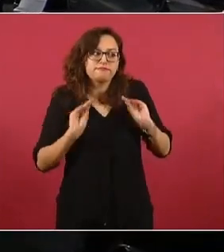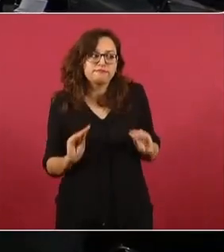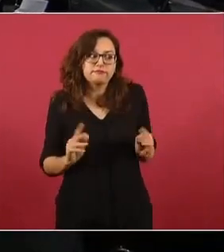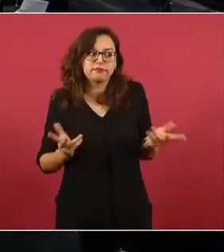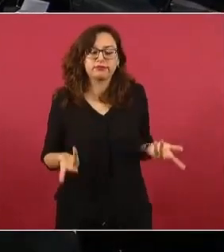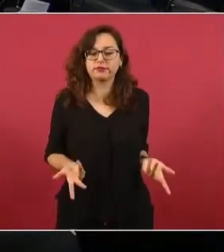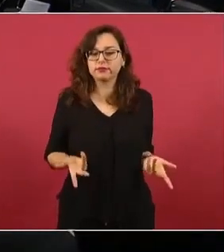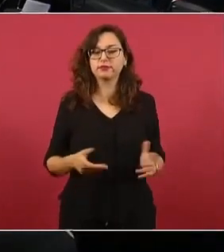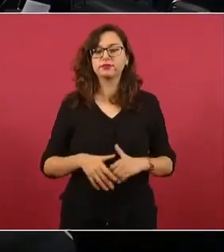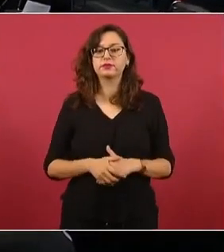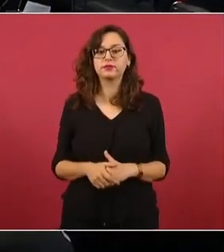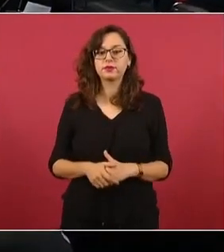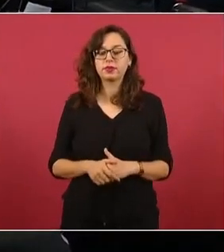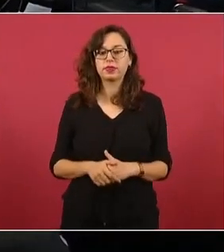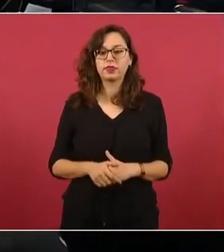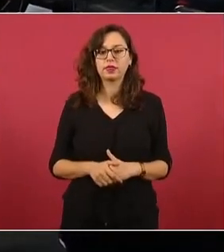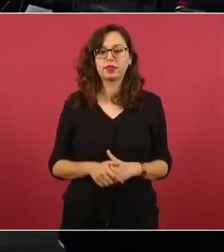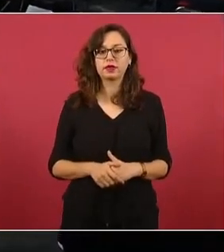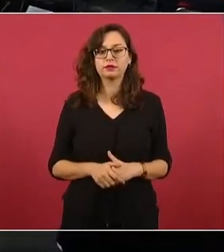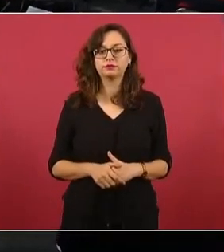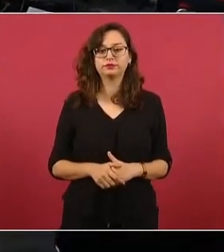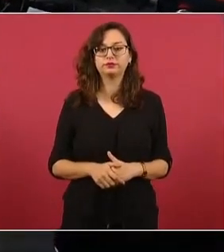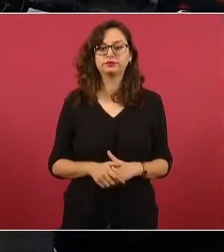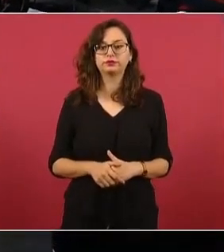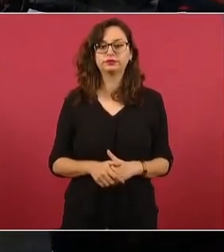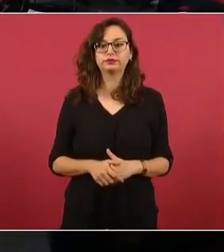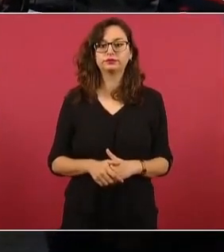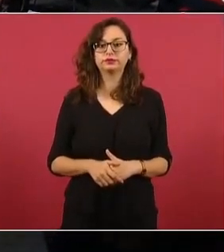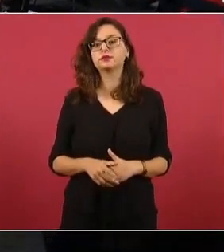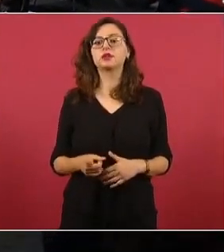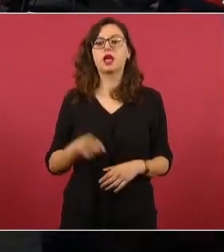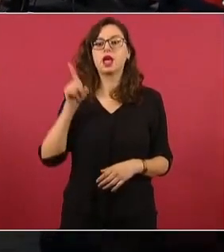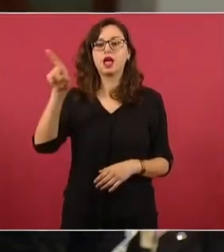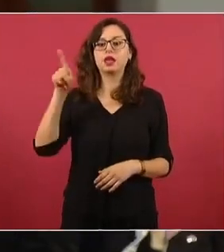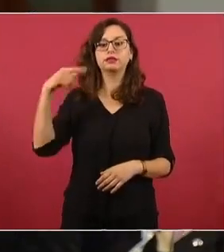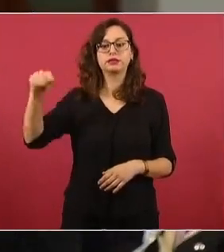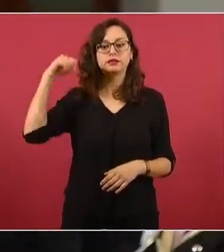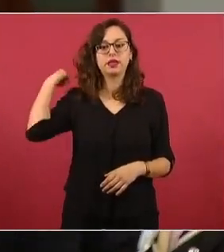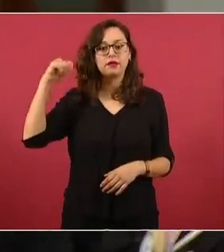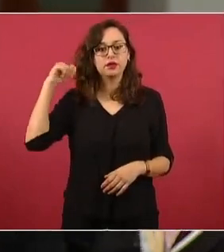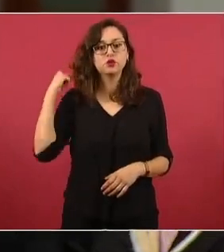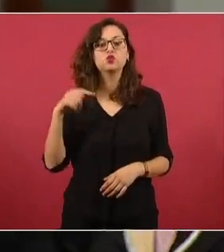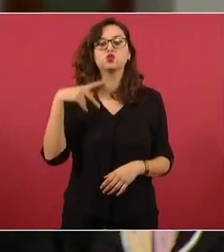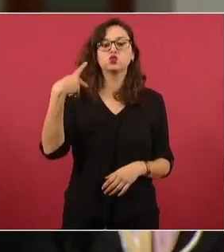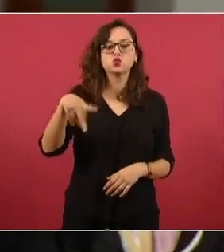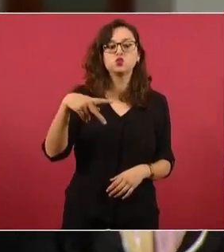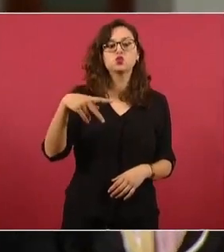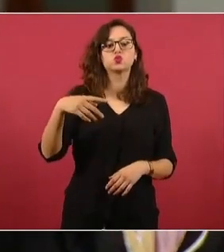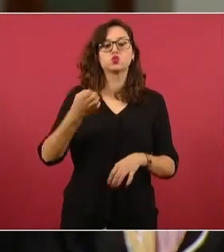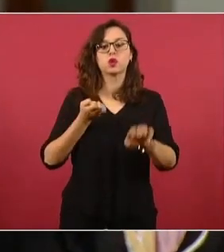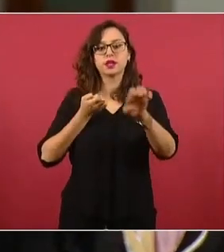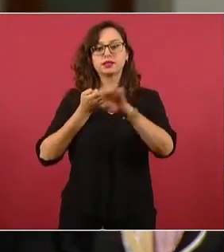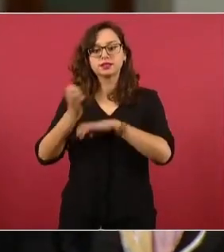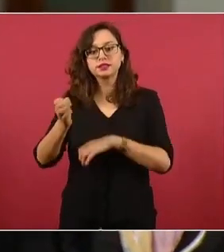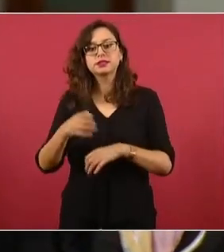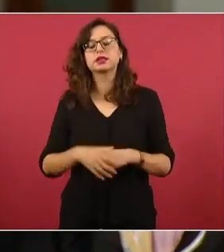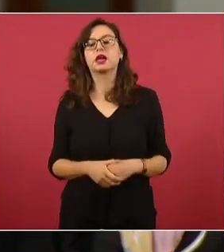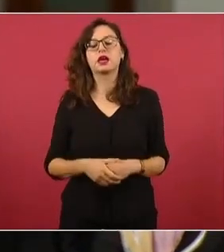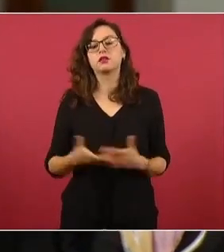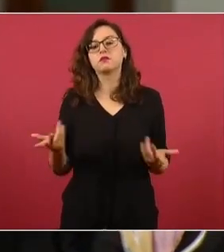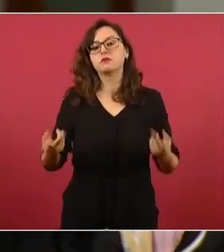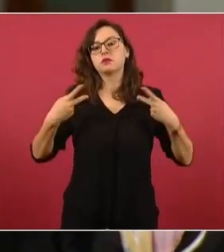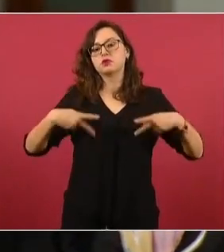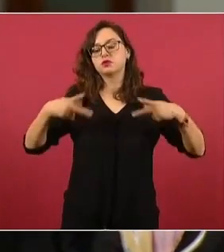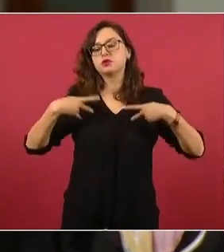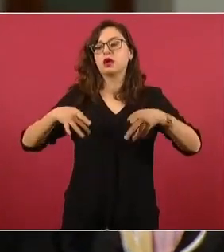Los jubilados y extrabajadores petroleros del estado de Tabasco, su estado, en 1994